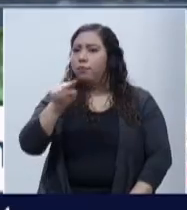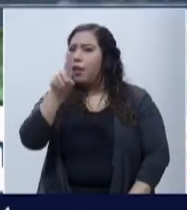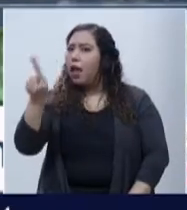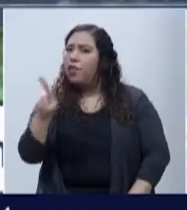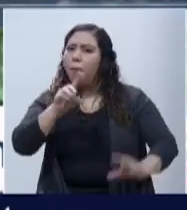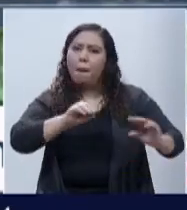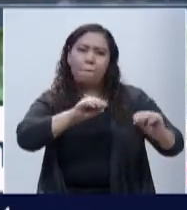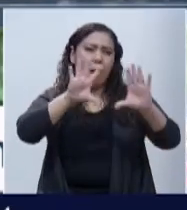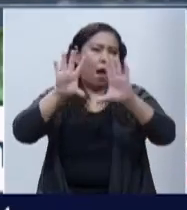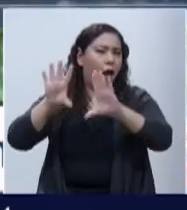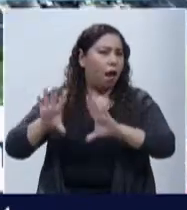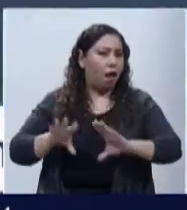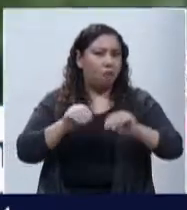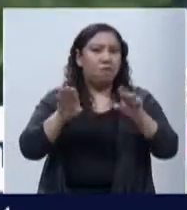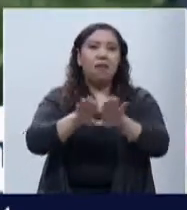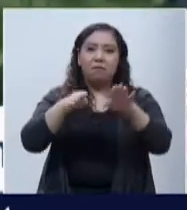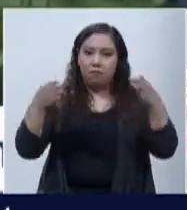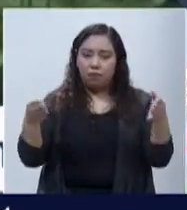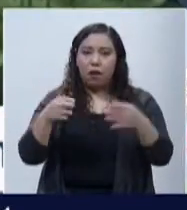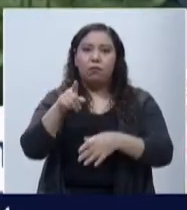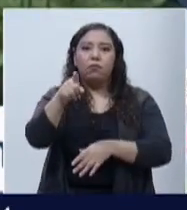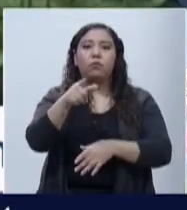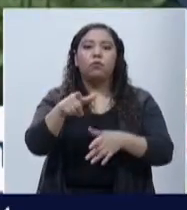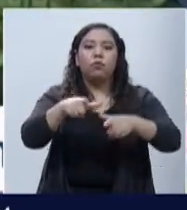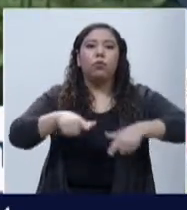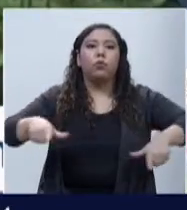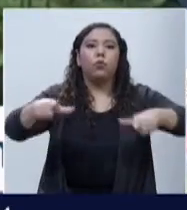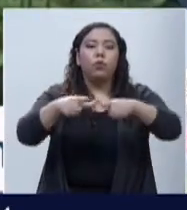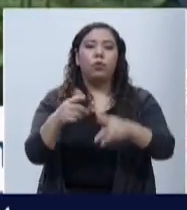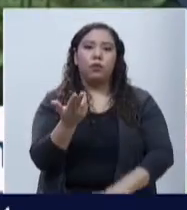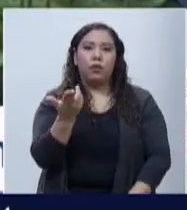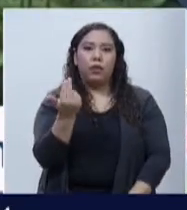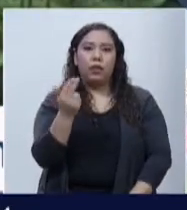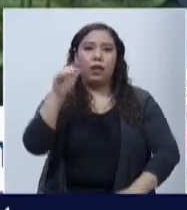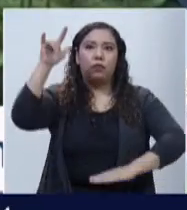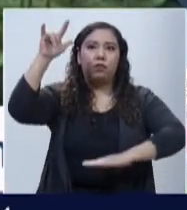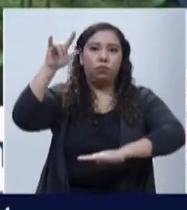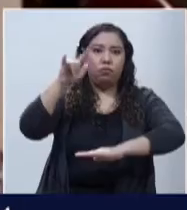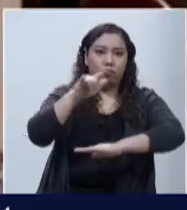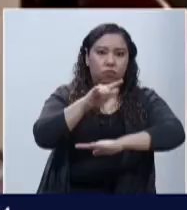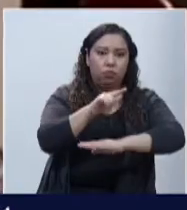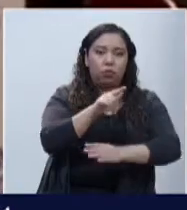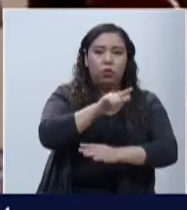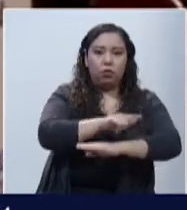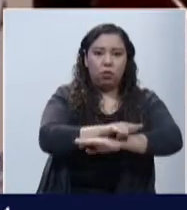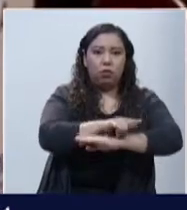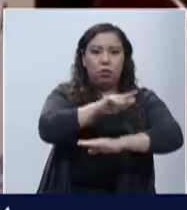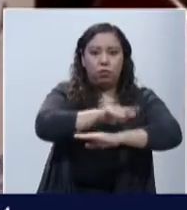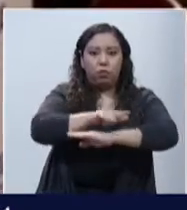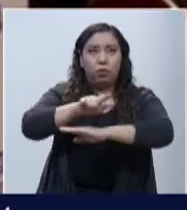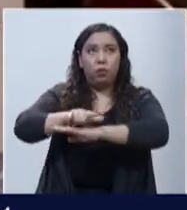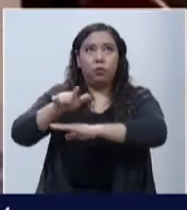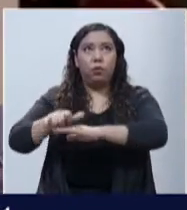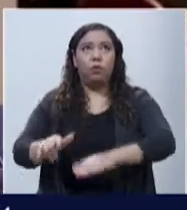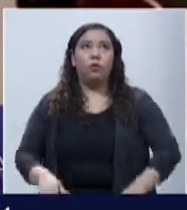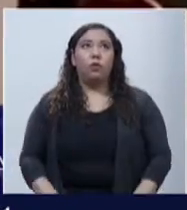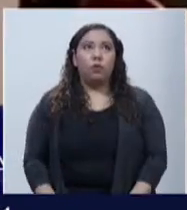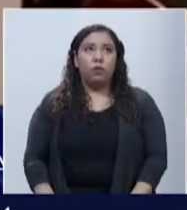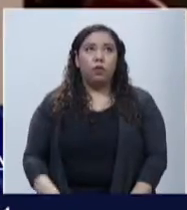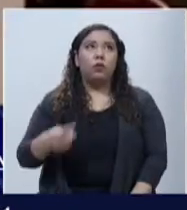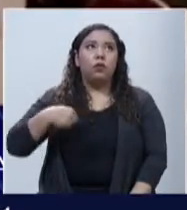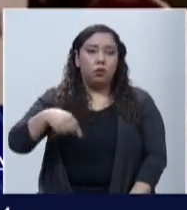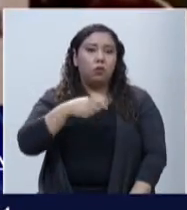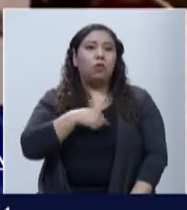automatizado y con una capacidad de atender a 13 aviones al mismo tiempo por supuesto lo tomaremos en